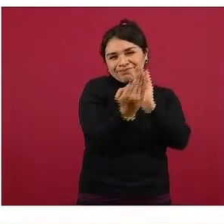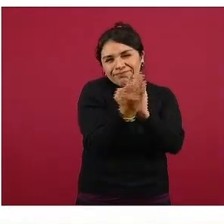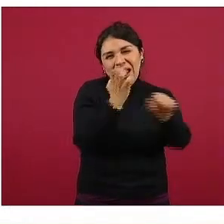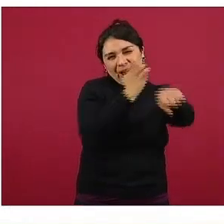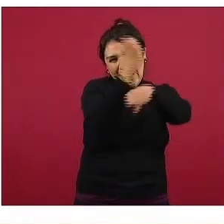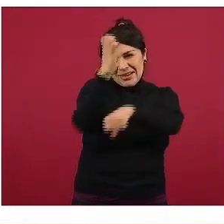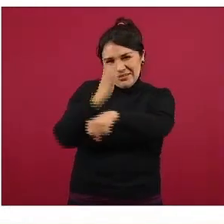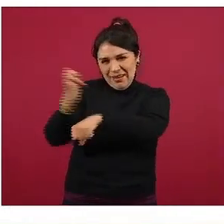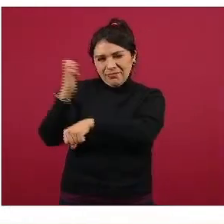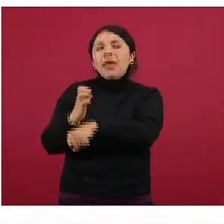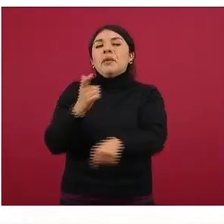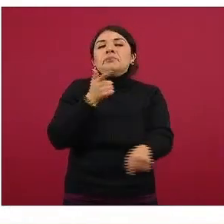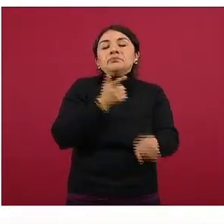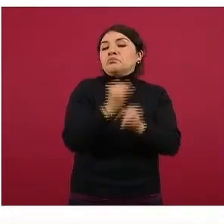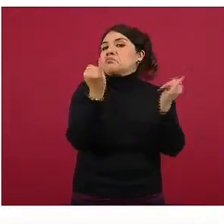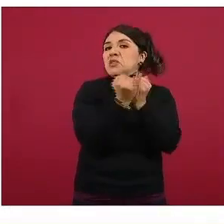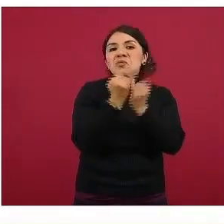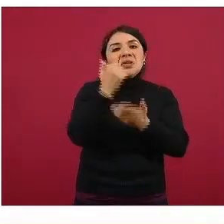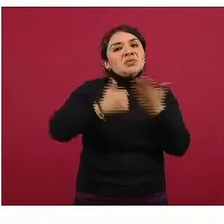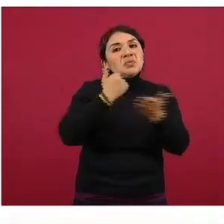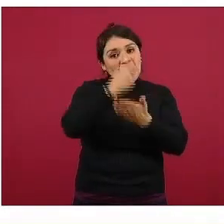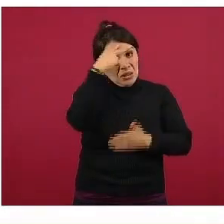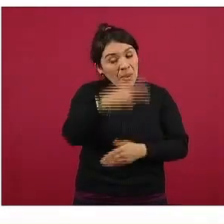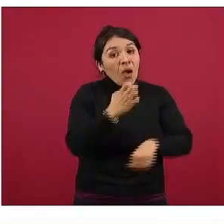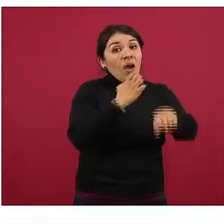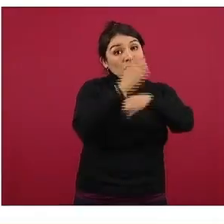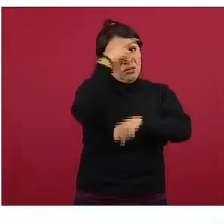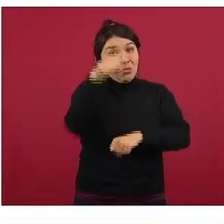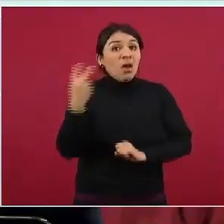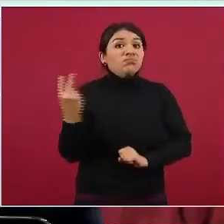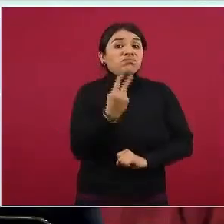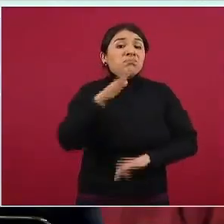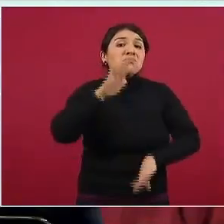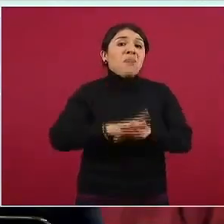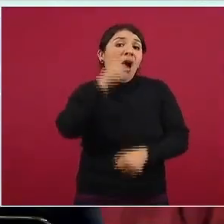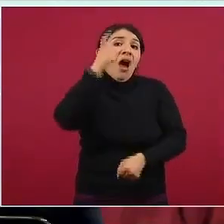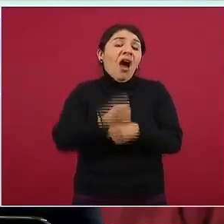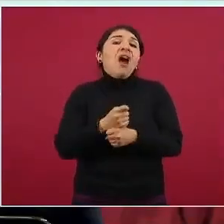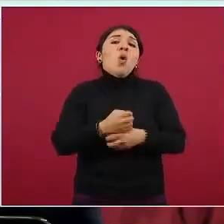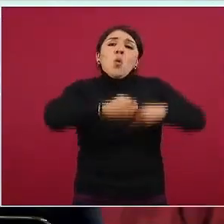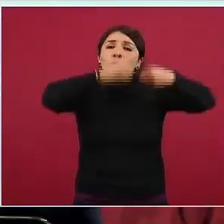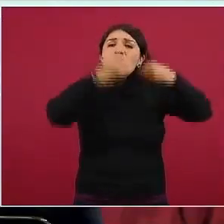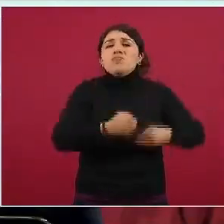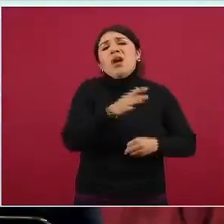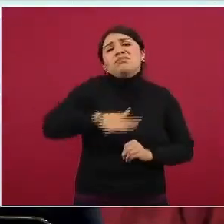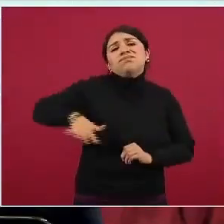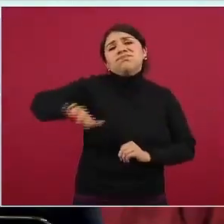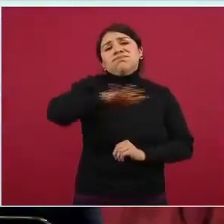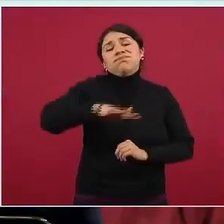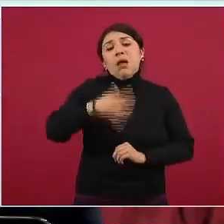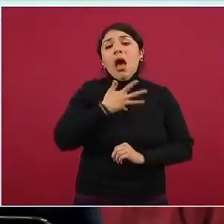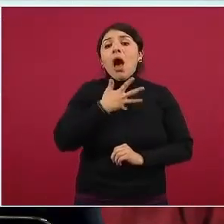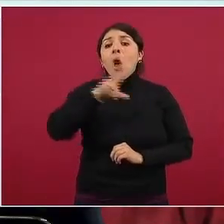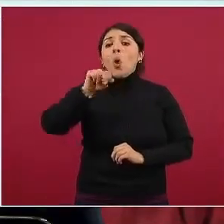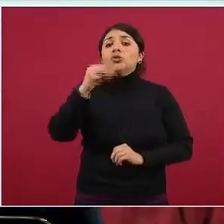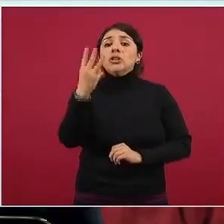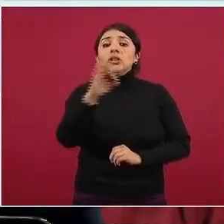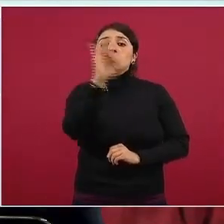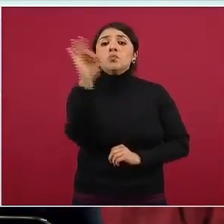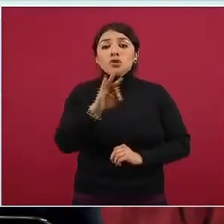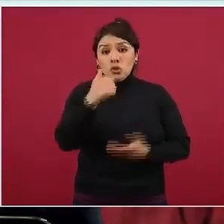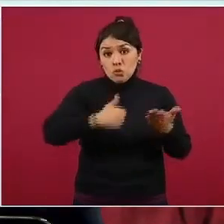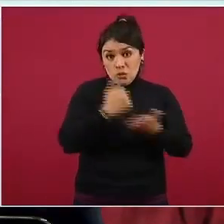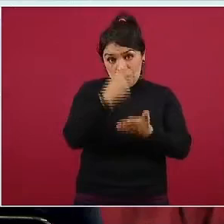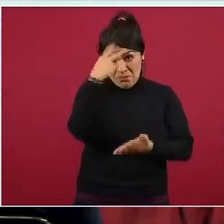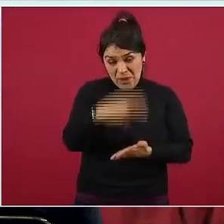federativas, igualmente Ciudad de México y Estado de México son las entidades con mayor ocupación, teniendo 83% en la Ciudad